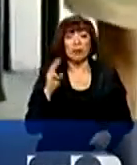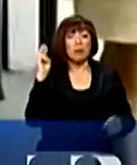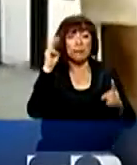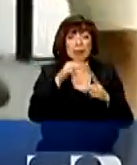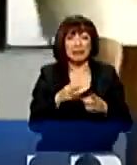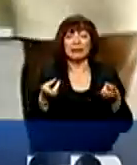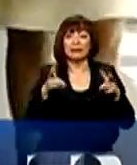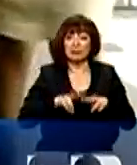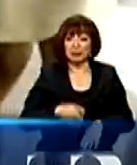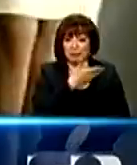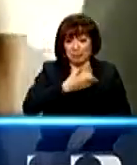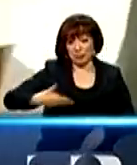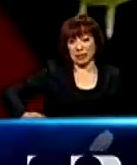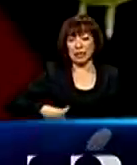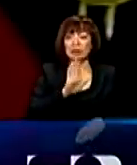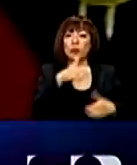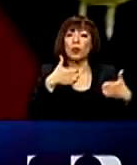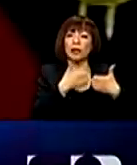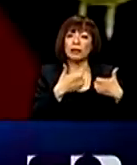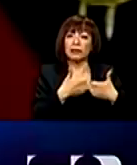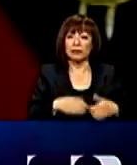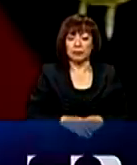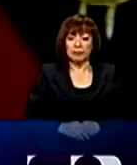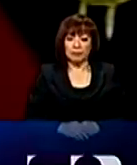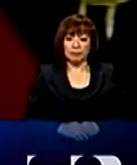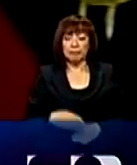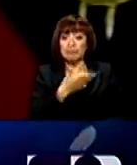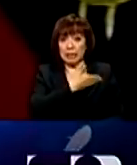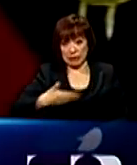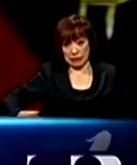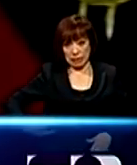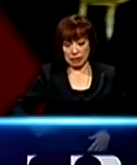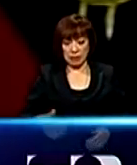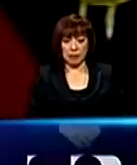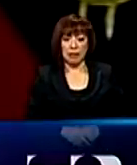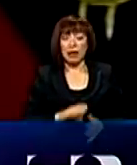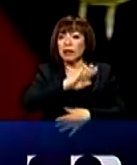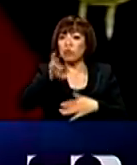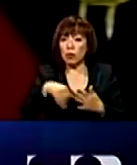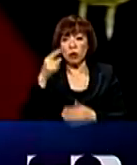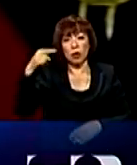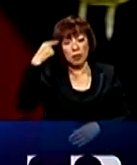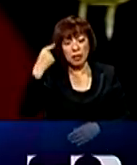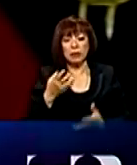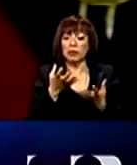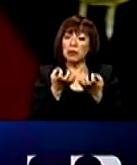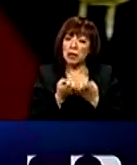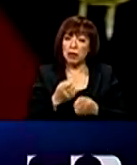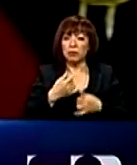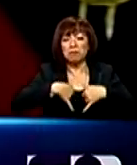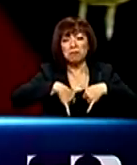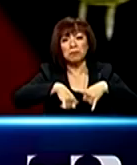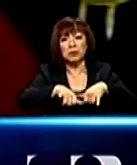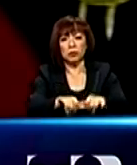al presidente y a su equipo. Al presidente y al gabinete, les deseo que la razón también les acompañe en el ejercicio de sus